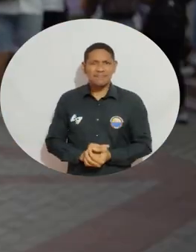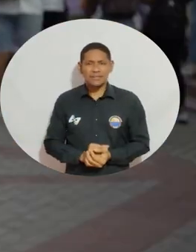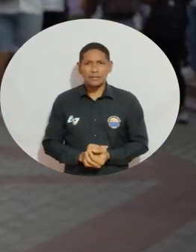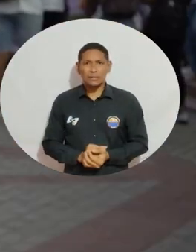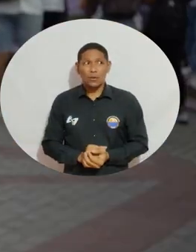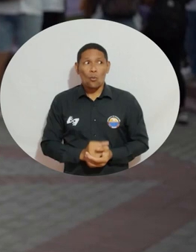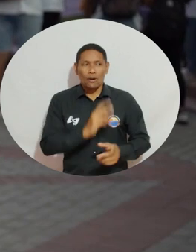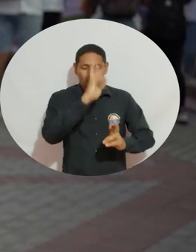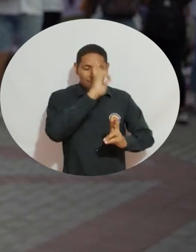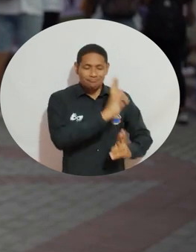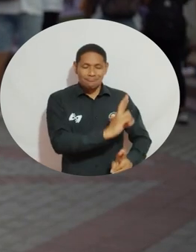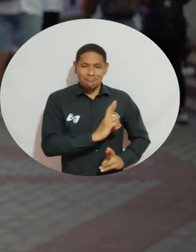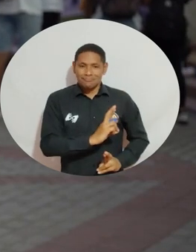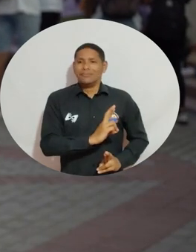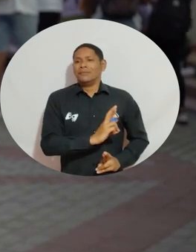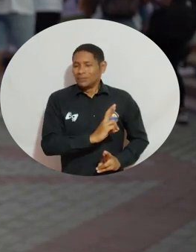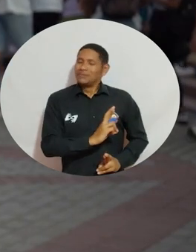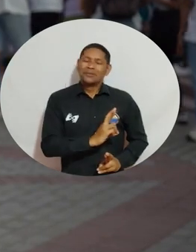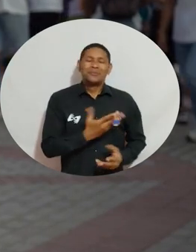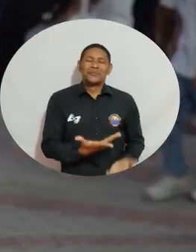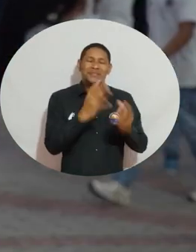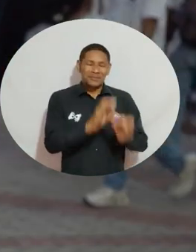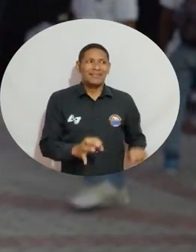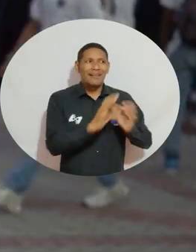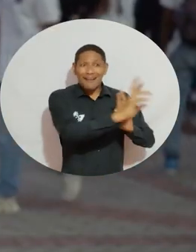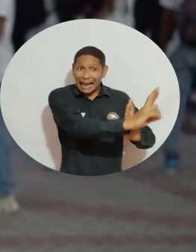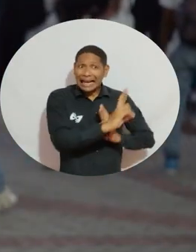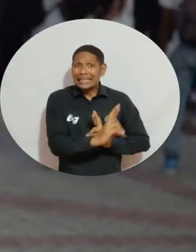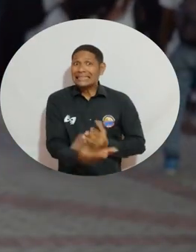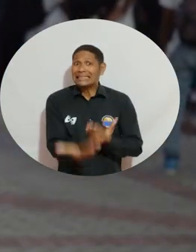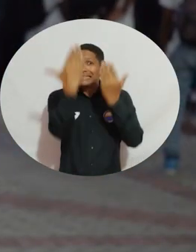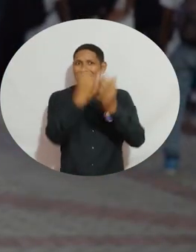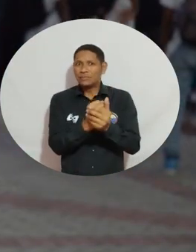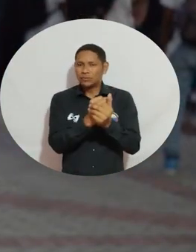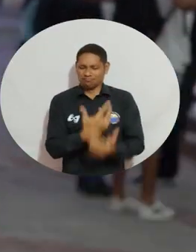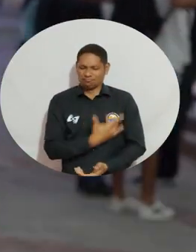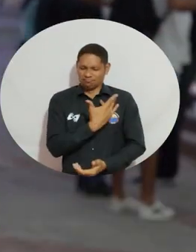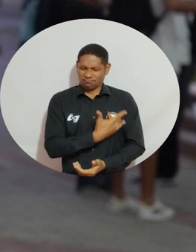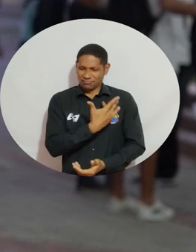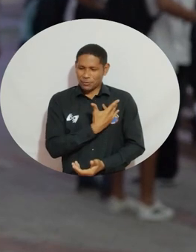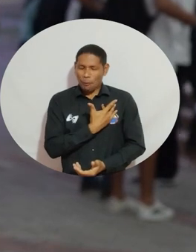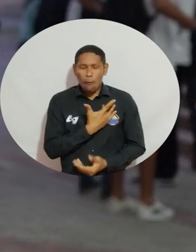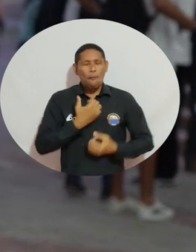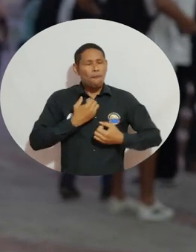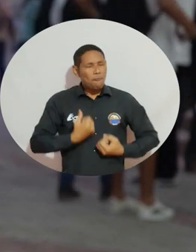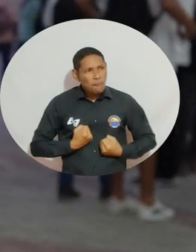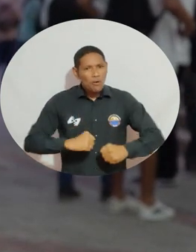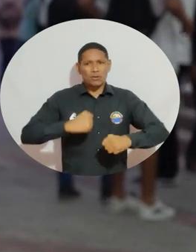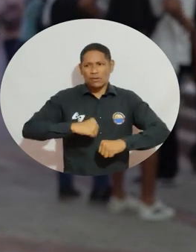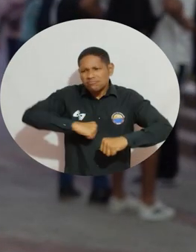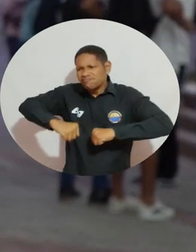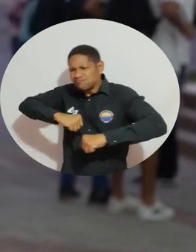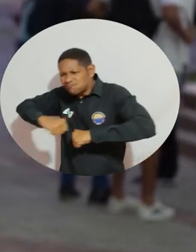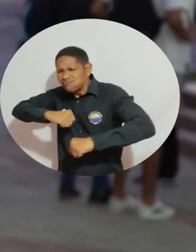Tropical. Para mí el recibir este reconocimiento fue demasiado importante porque es como un fruto de todo